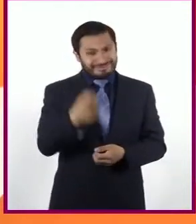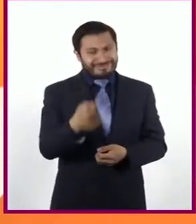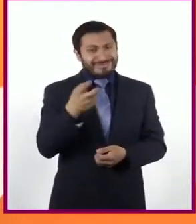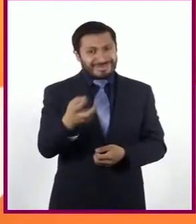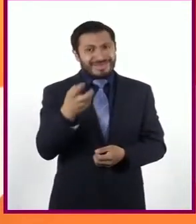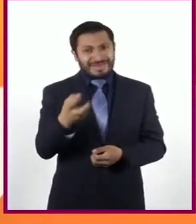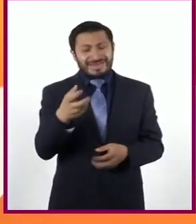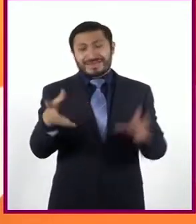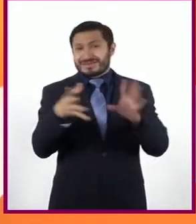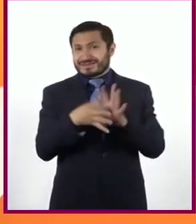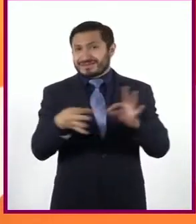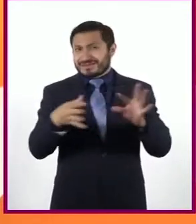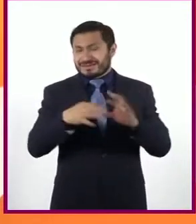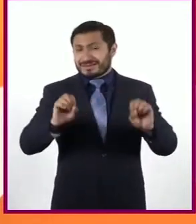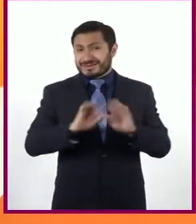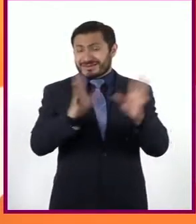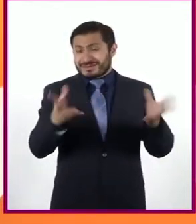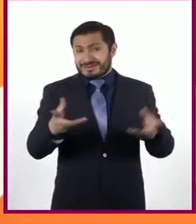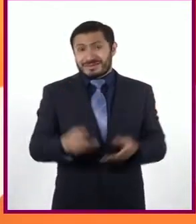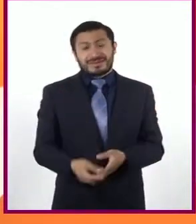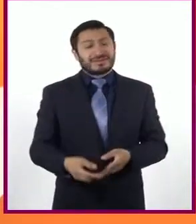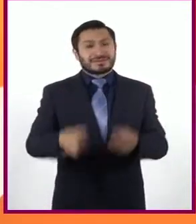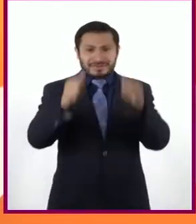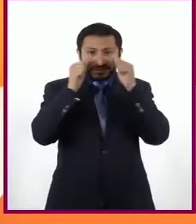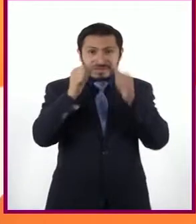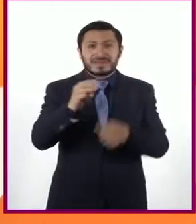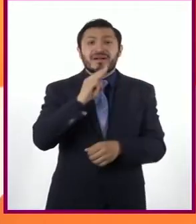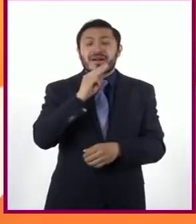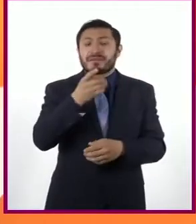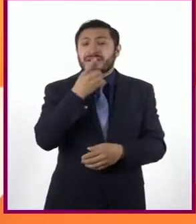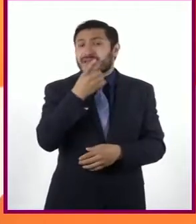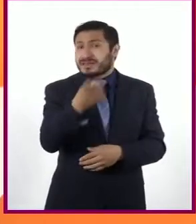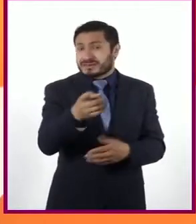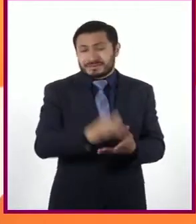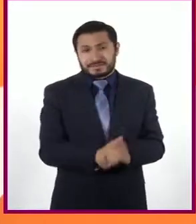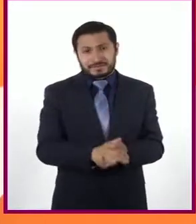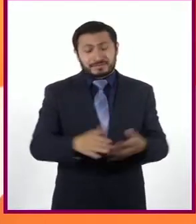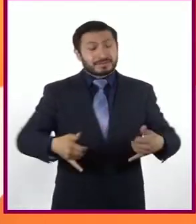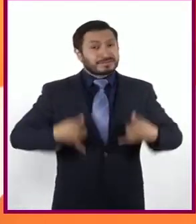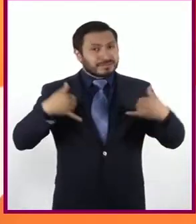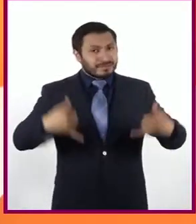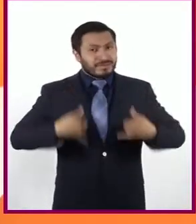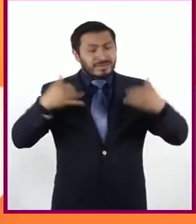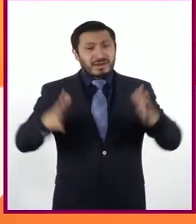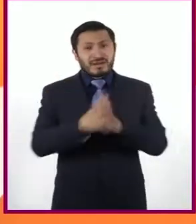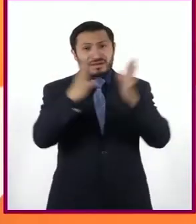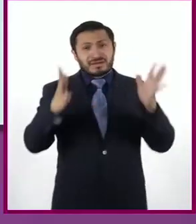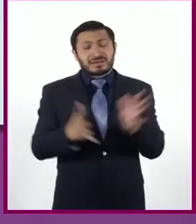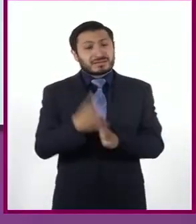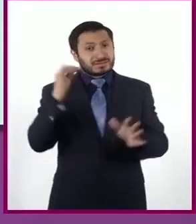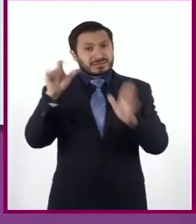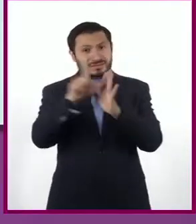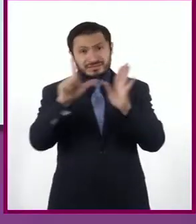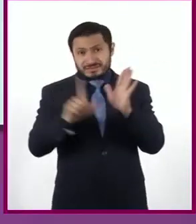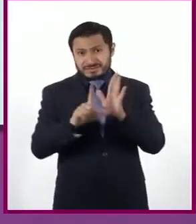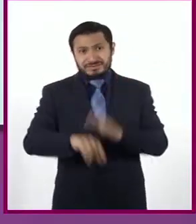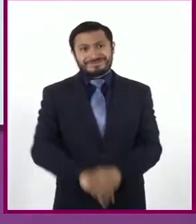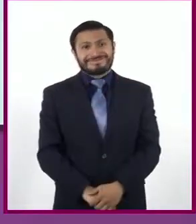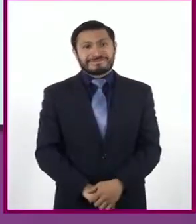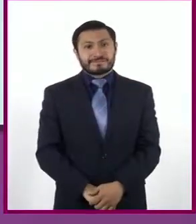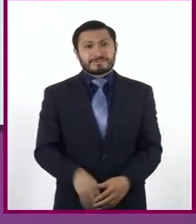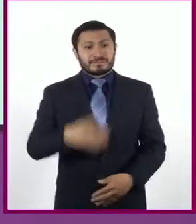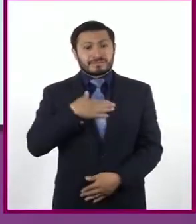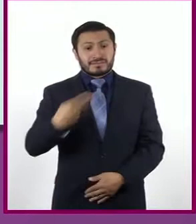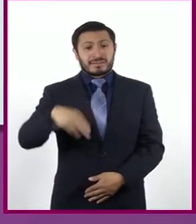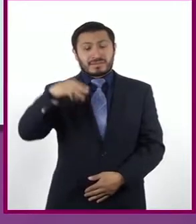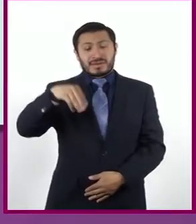escrito, escuchemos los mensajes recibidos en nuestra sección Los jóvenes participan en línea. Soy